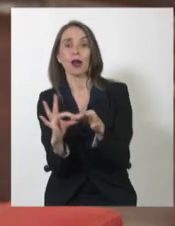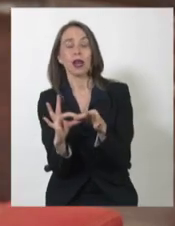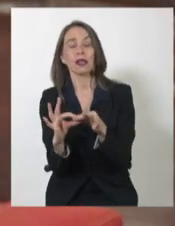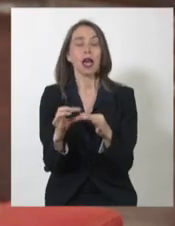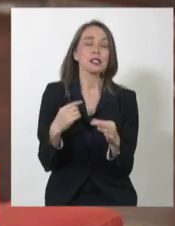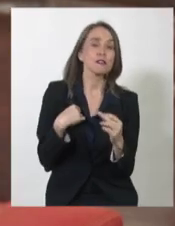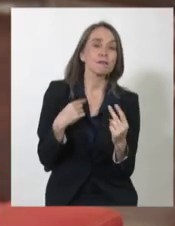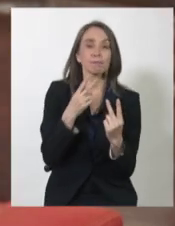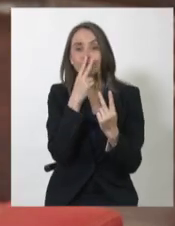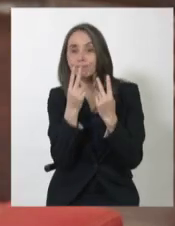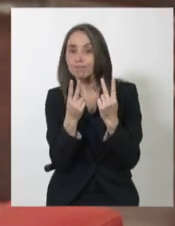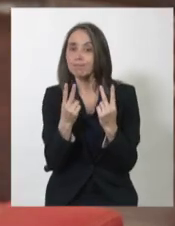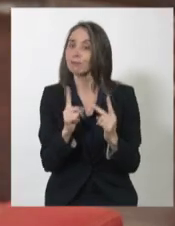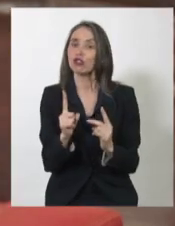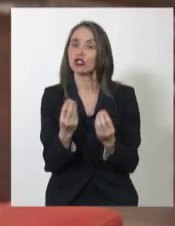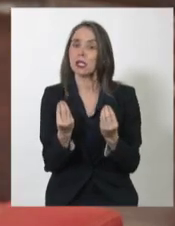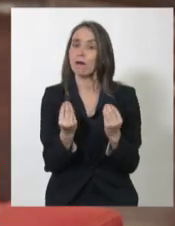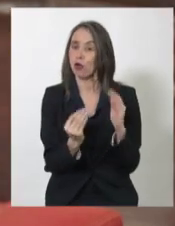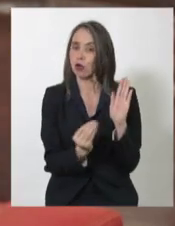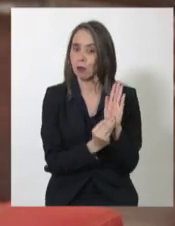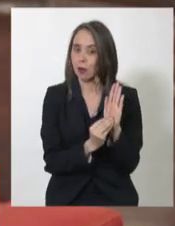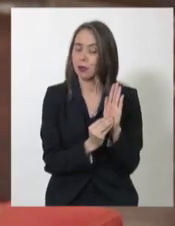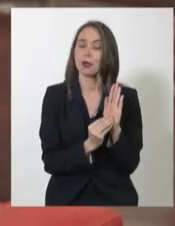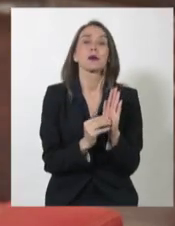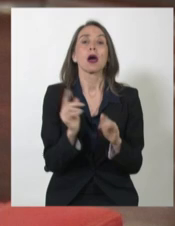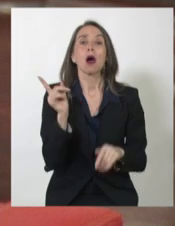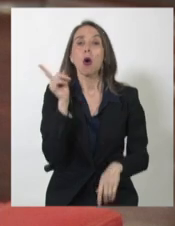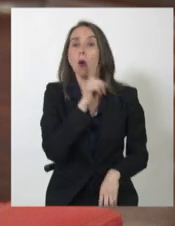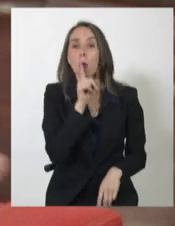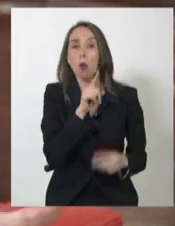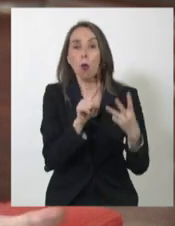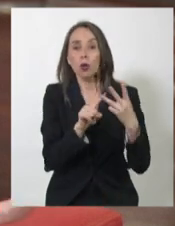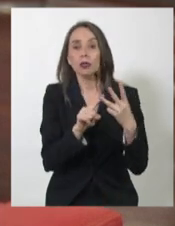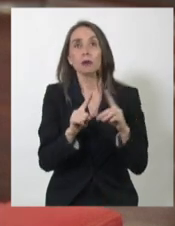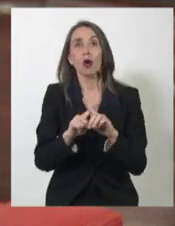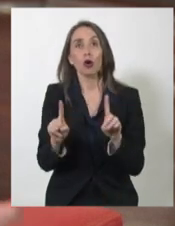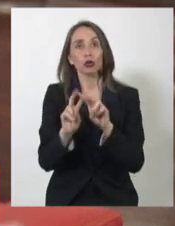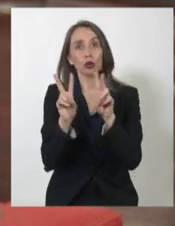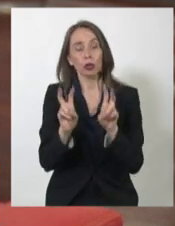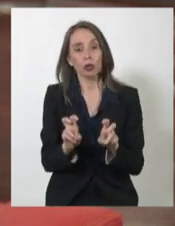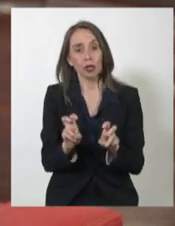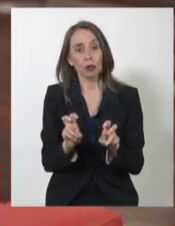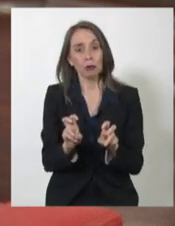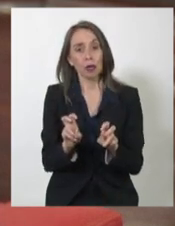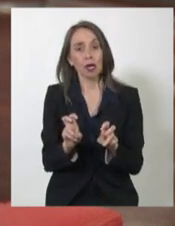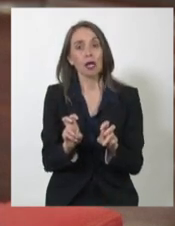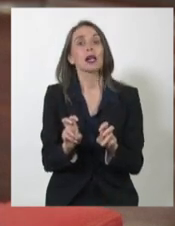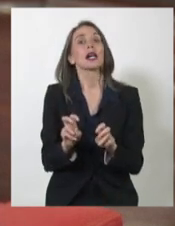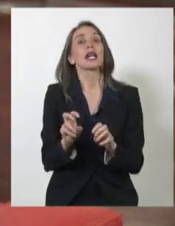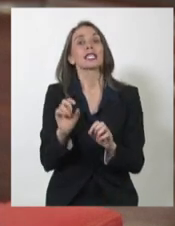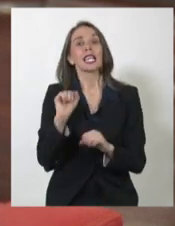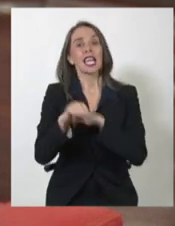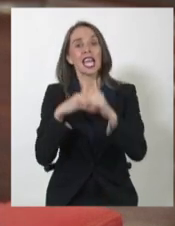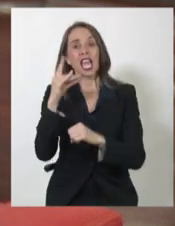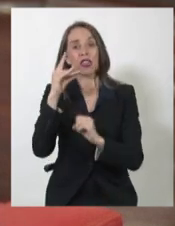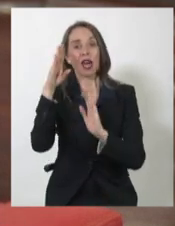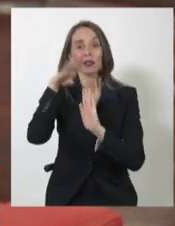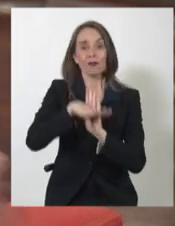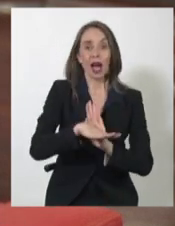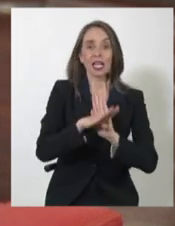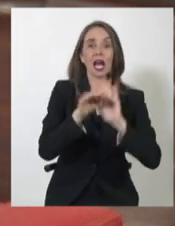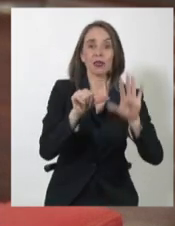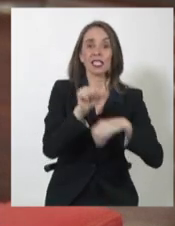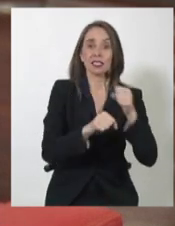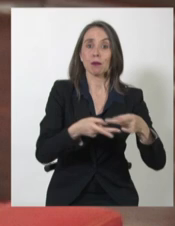resulta inconveniente. Y por último, otra cuestión que suma, digamos, a la rebaja hacia los 16 años